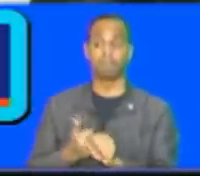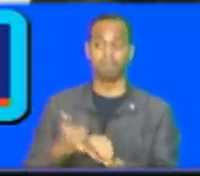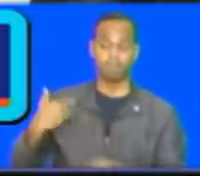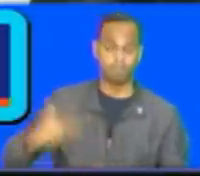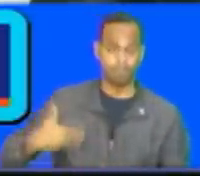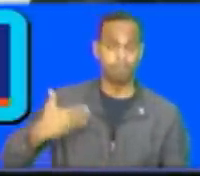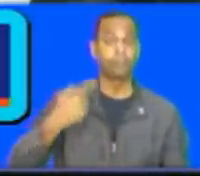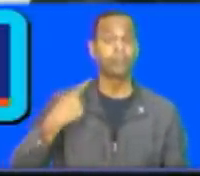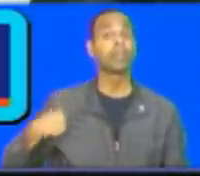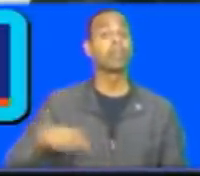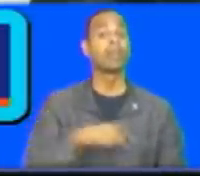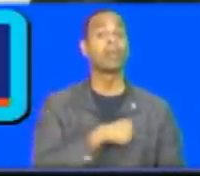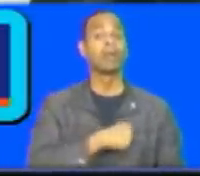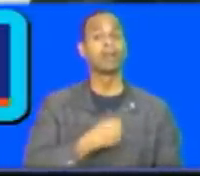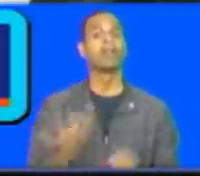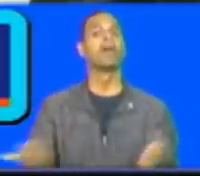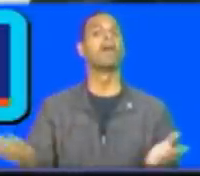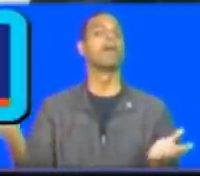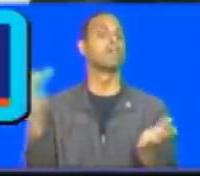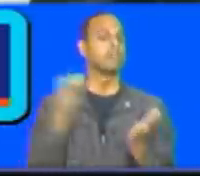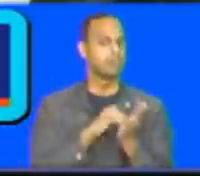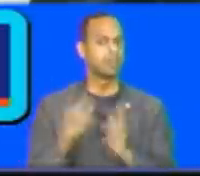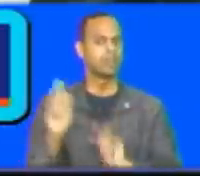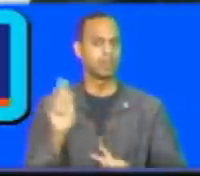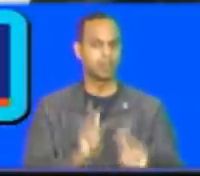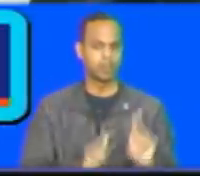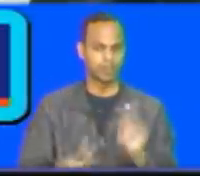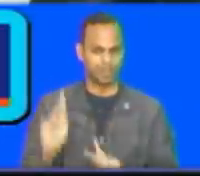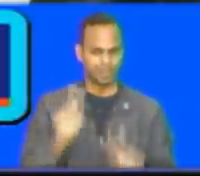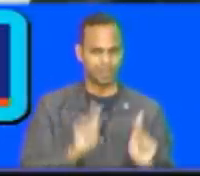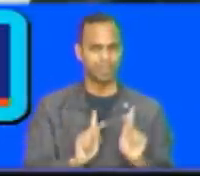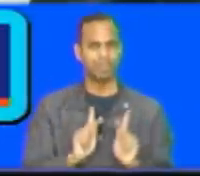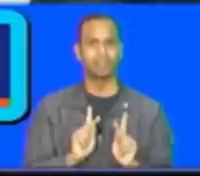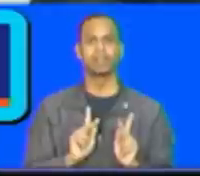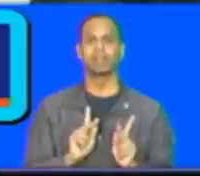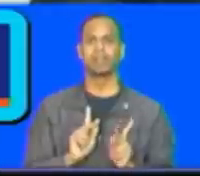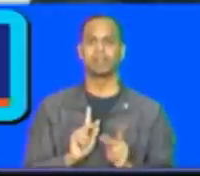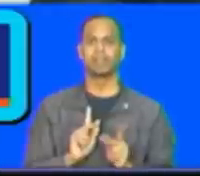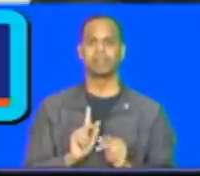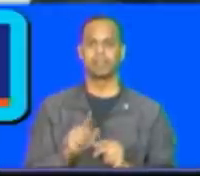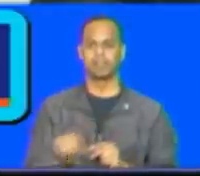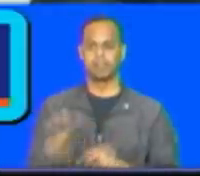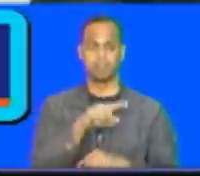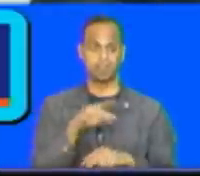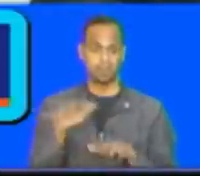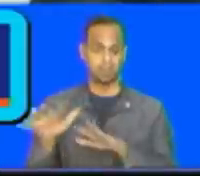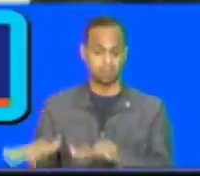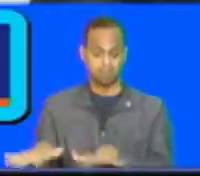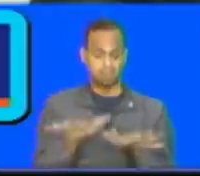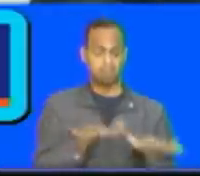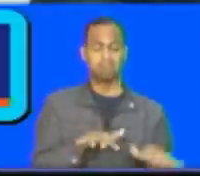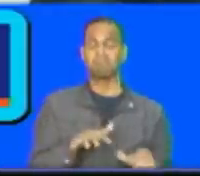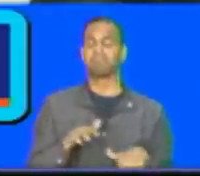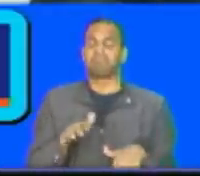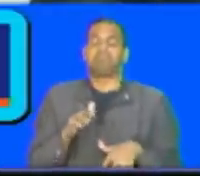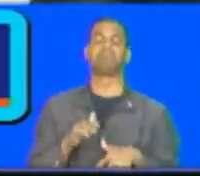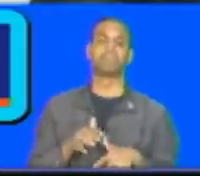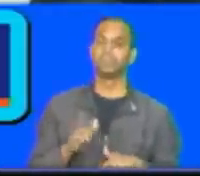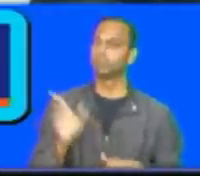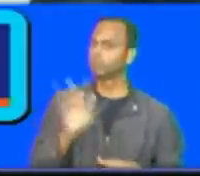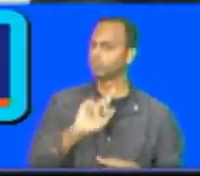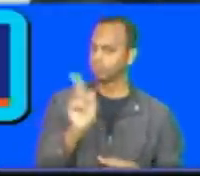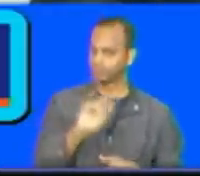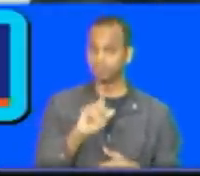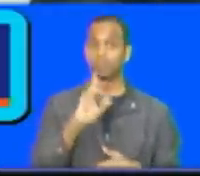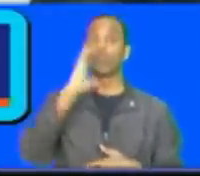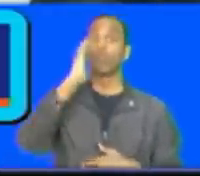y nosotros, y vuelvo y le repito a la población, no deben de descuidarse. Es mucha las precipitaciones y